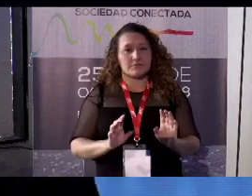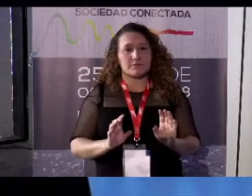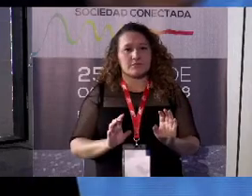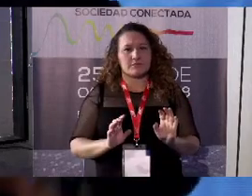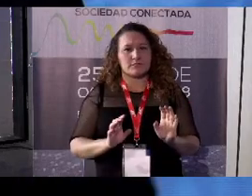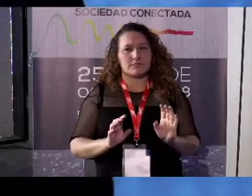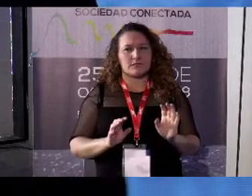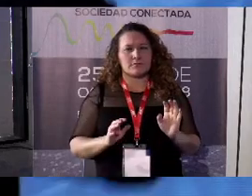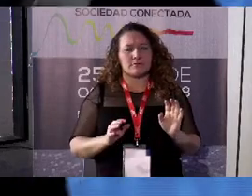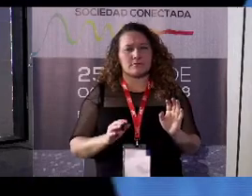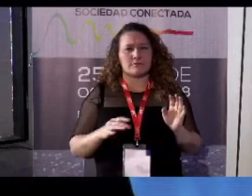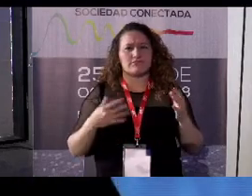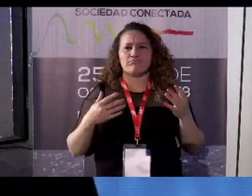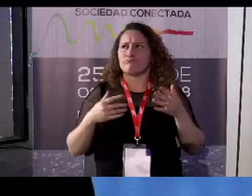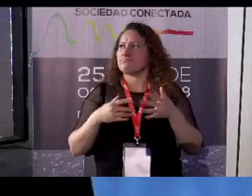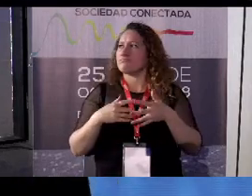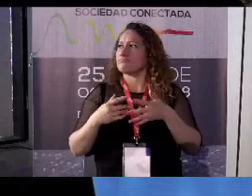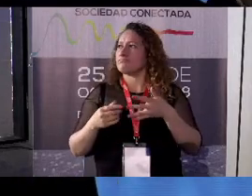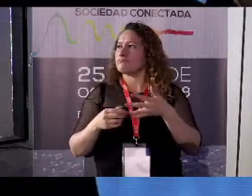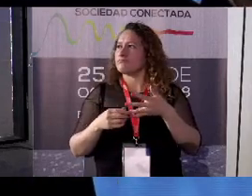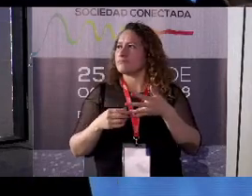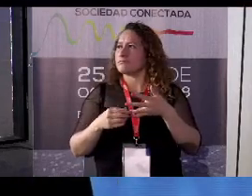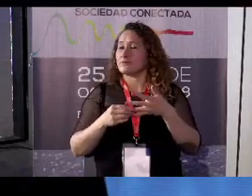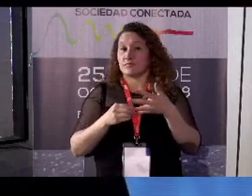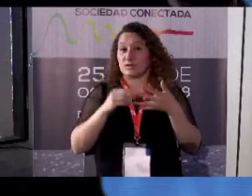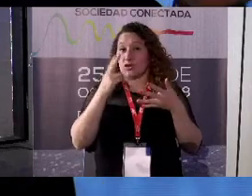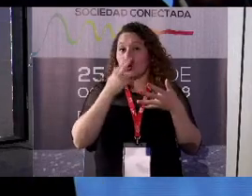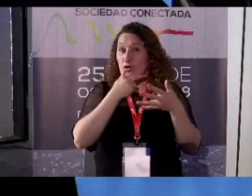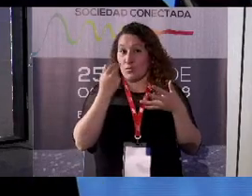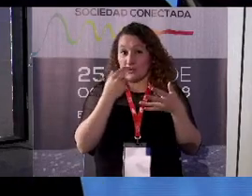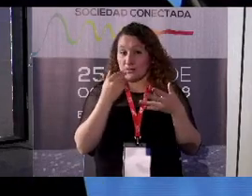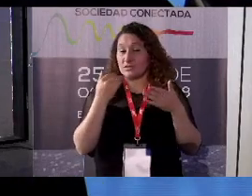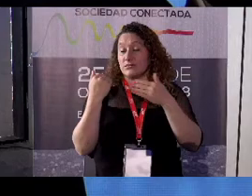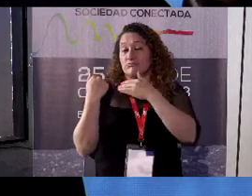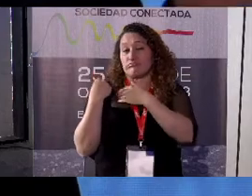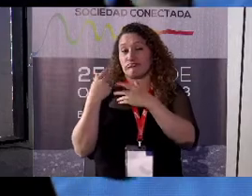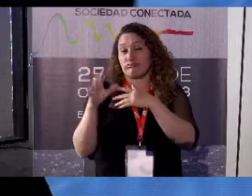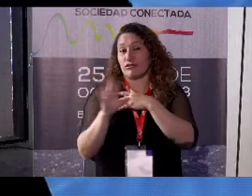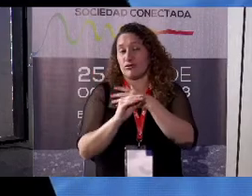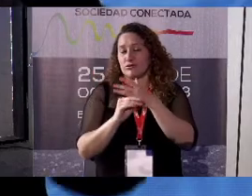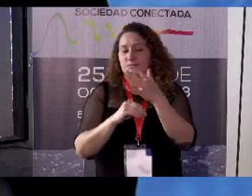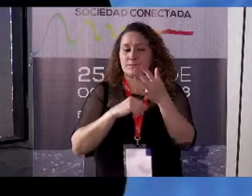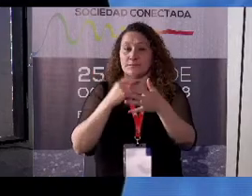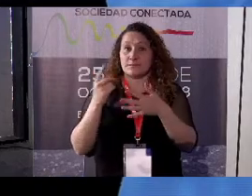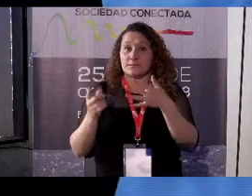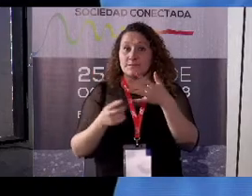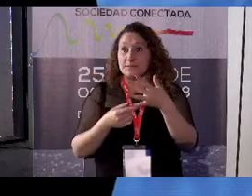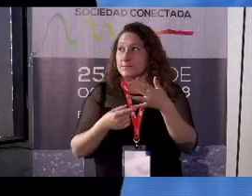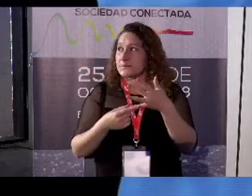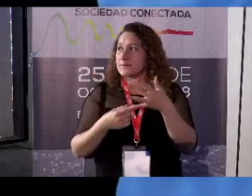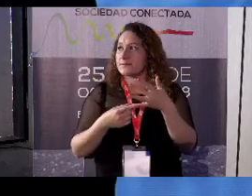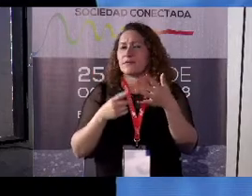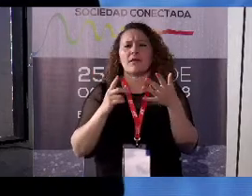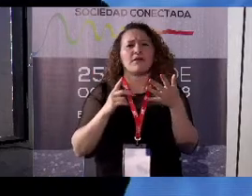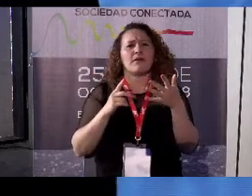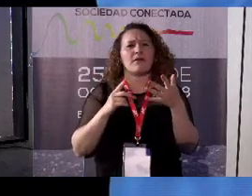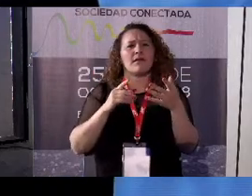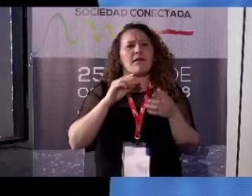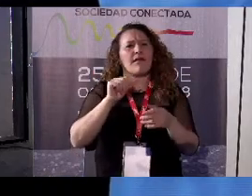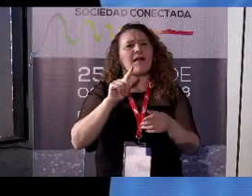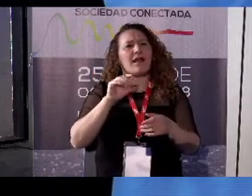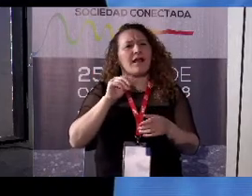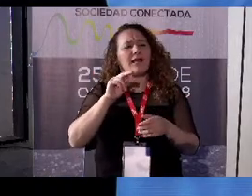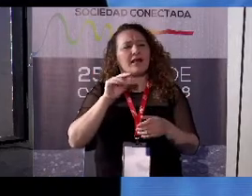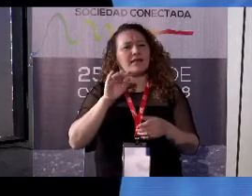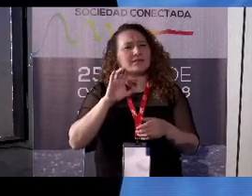a simple vista eh varió completamente eran ocho los odms y ahora pasaron a ser 17 los objetivos de